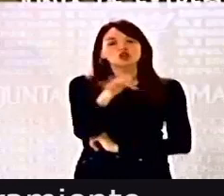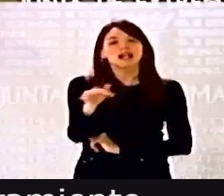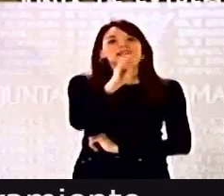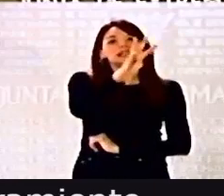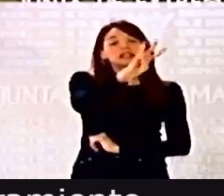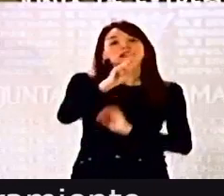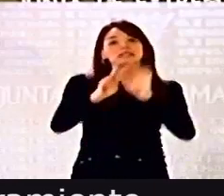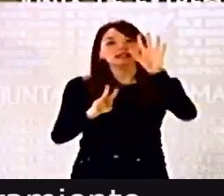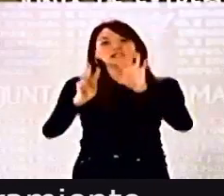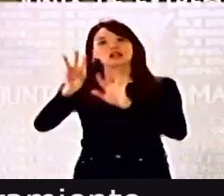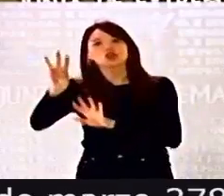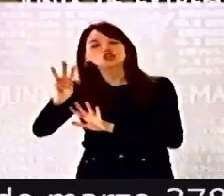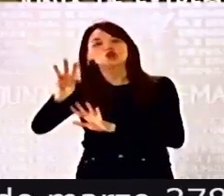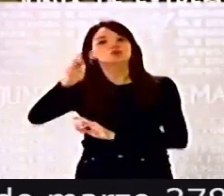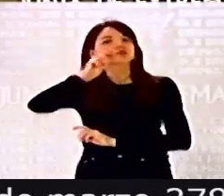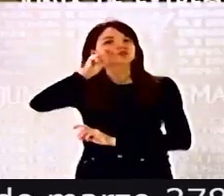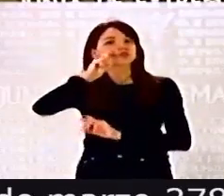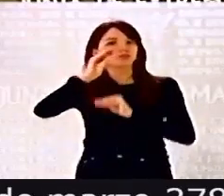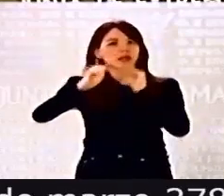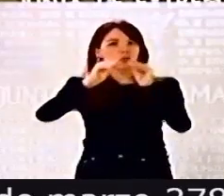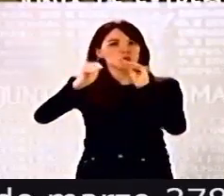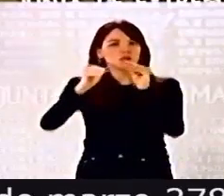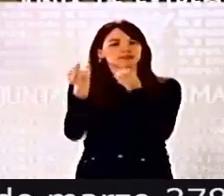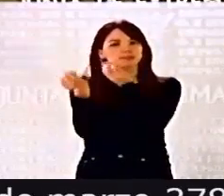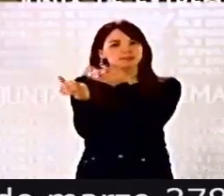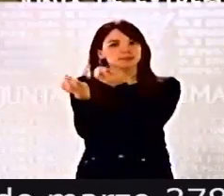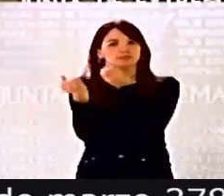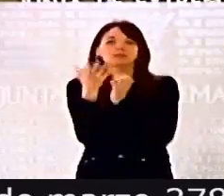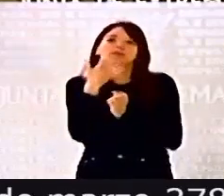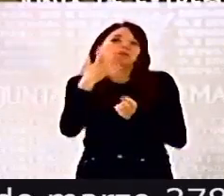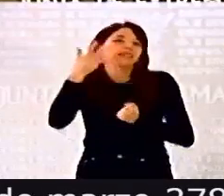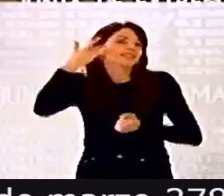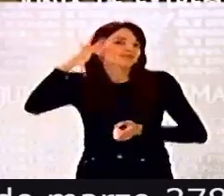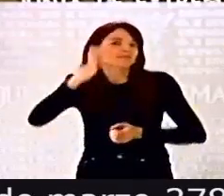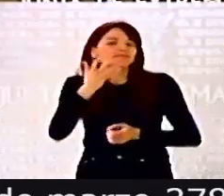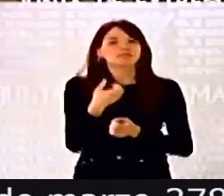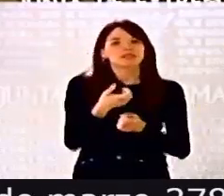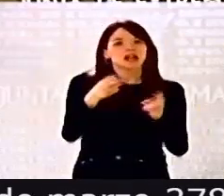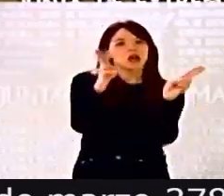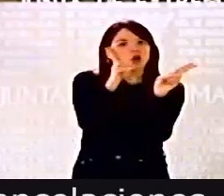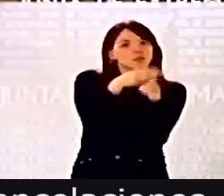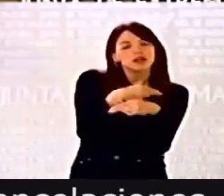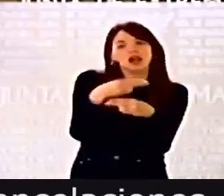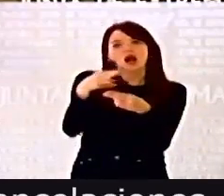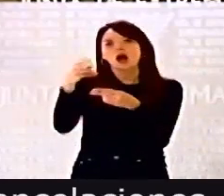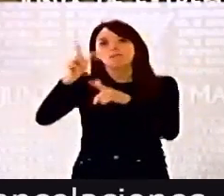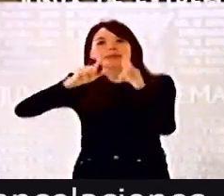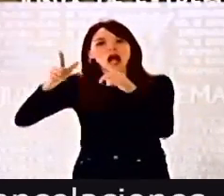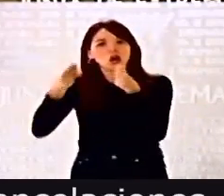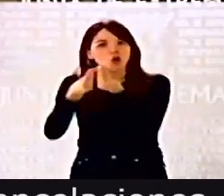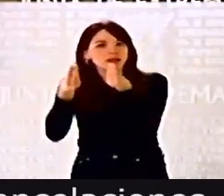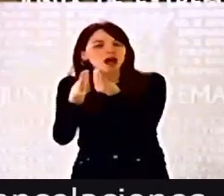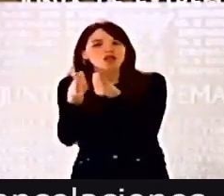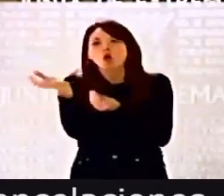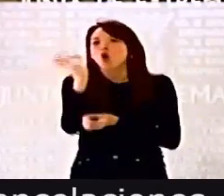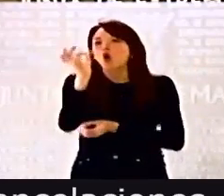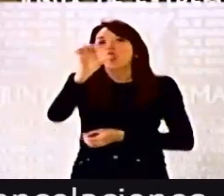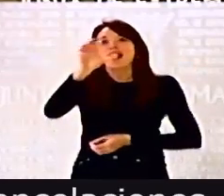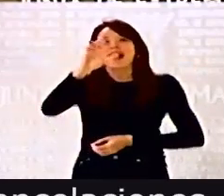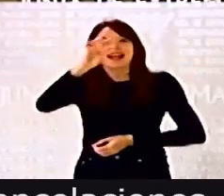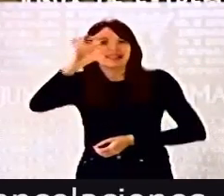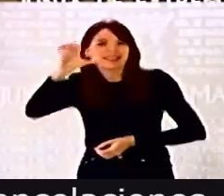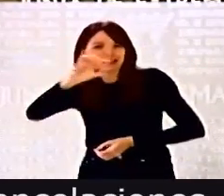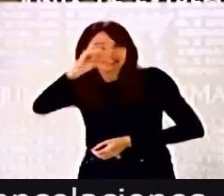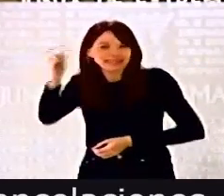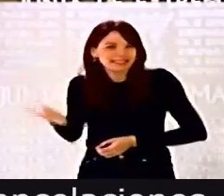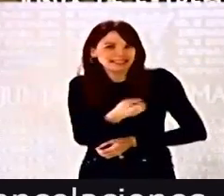378 consultas turísticas, incluyendo entre los motivos cancelaciones, ERTE, viajes combinados, etc. Estamos pensando y trabajando